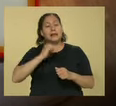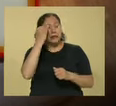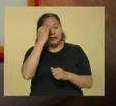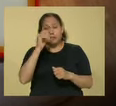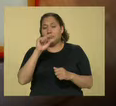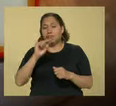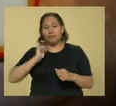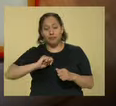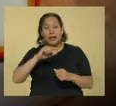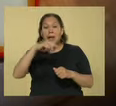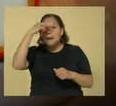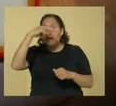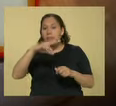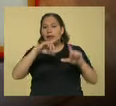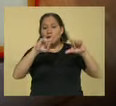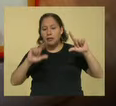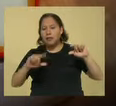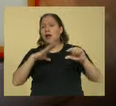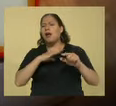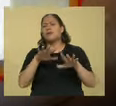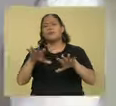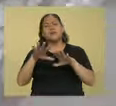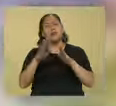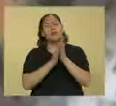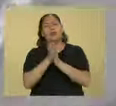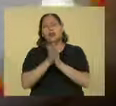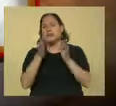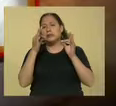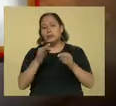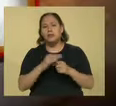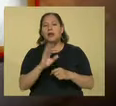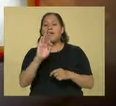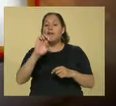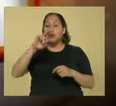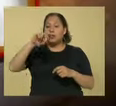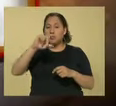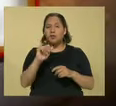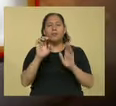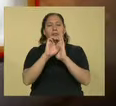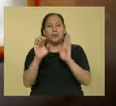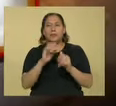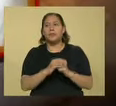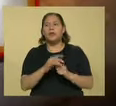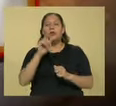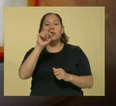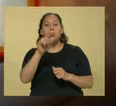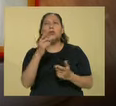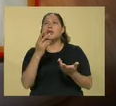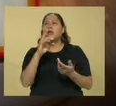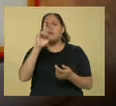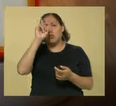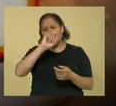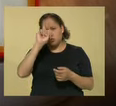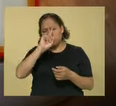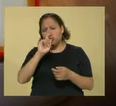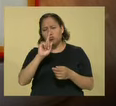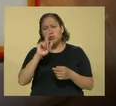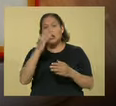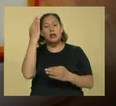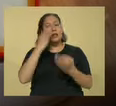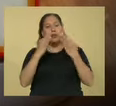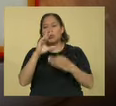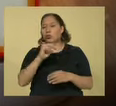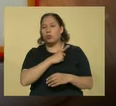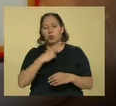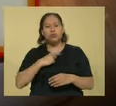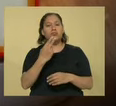además aquí en México tenemos un extraordinario chocolate. Fernanda, ¿y en qué casos tú no recomiendas este